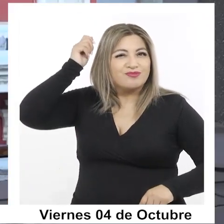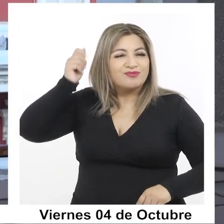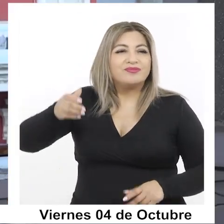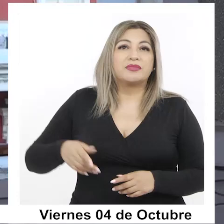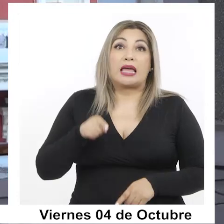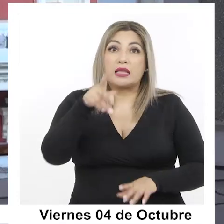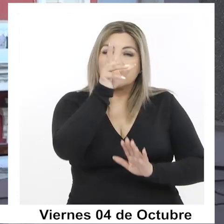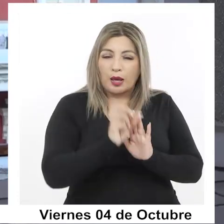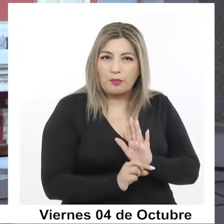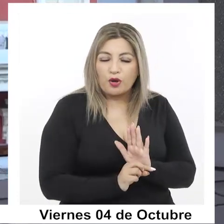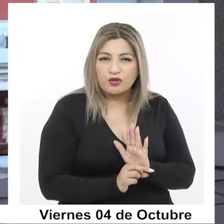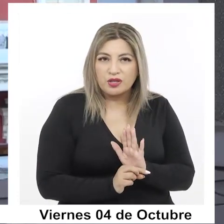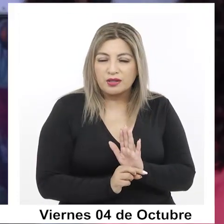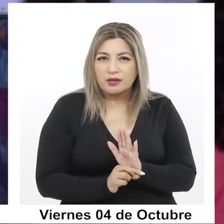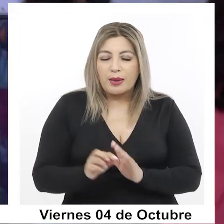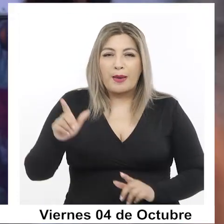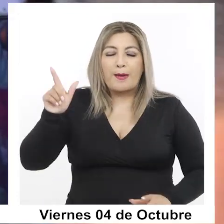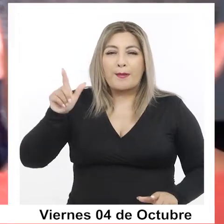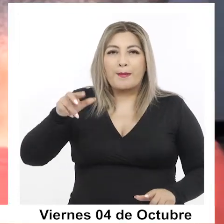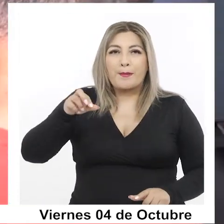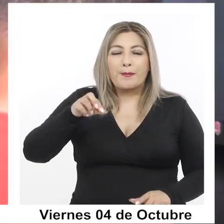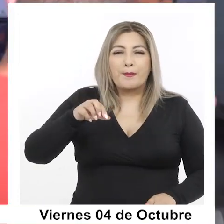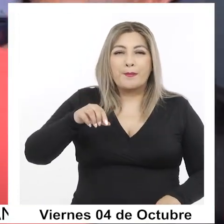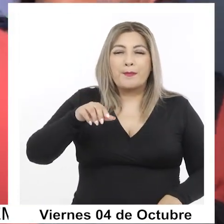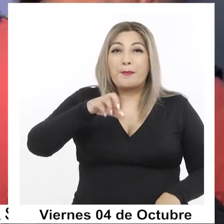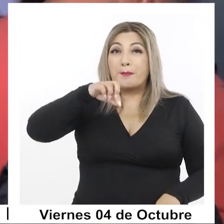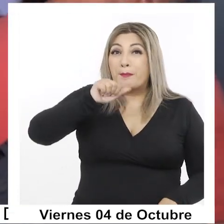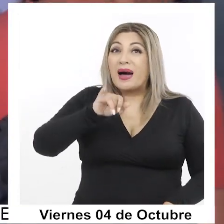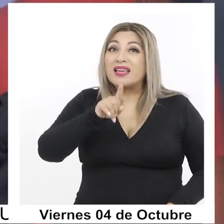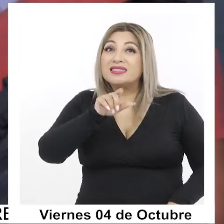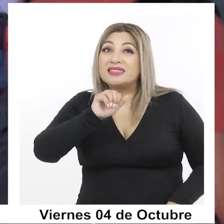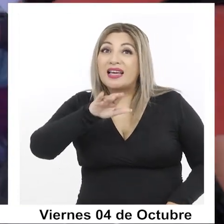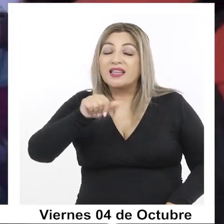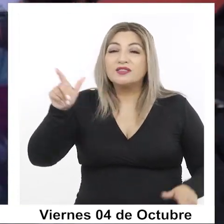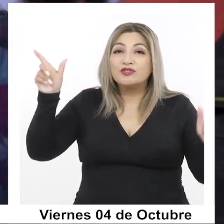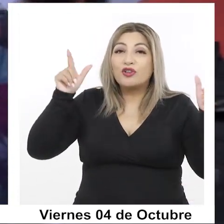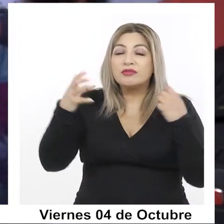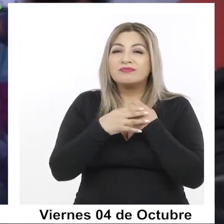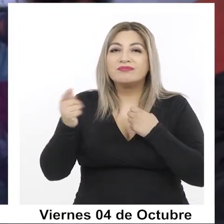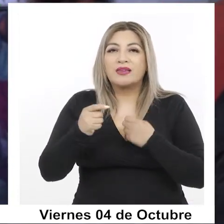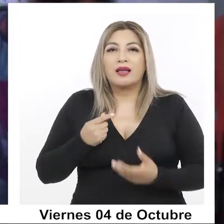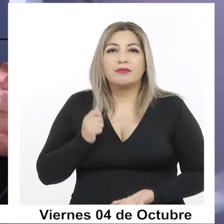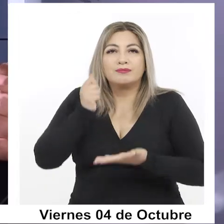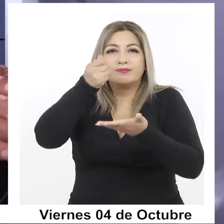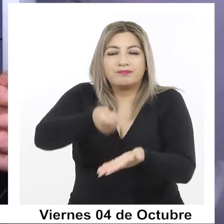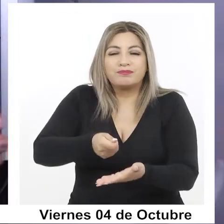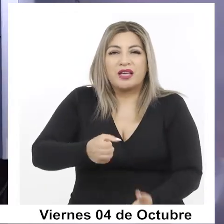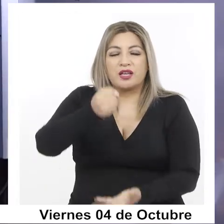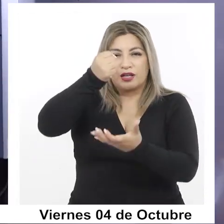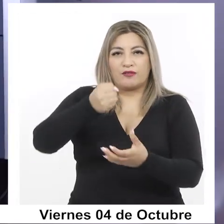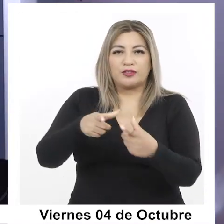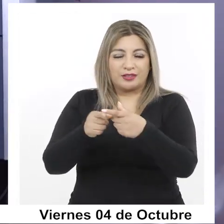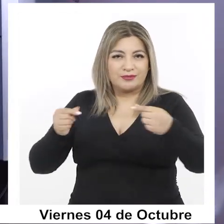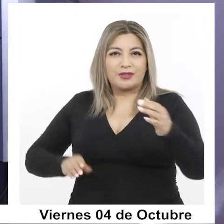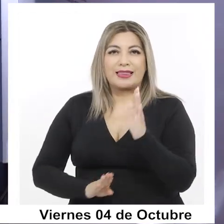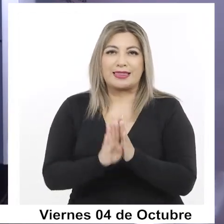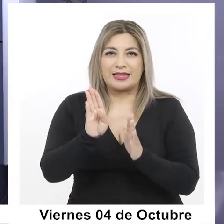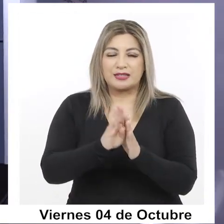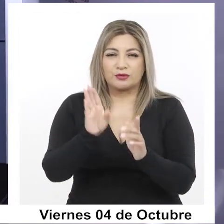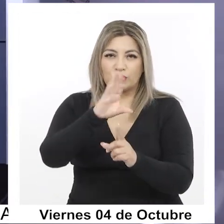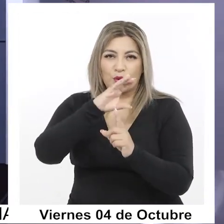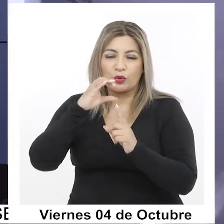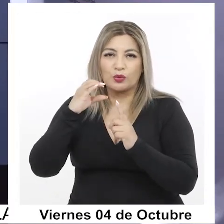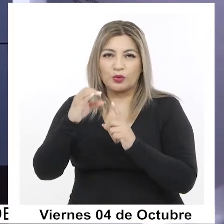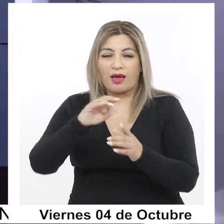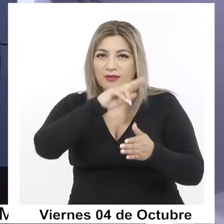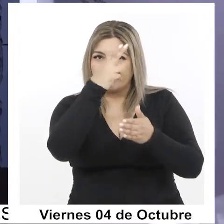El proyecto Paisajes Sonoros de Tarapacá a Muquiña 3 fue financiado por el Fondo Nacional de Desarrollo Cultural